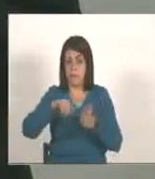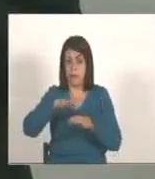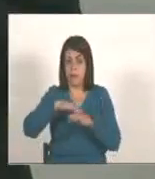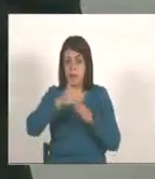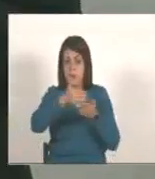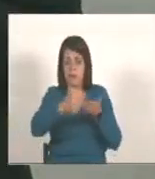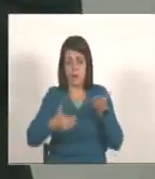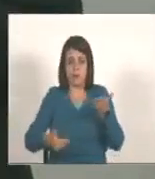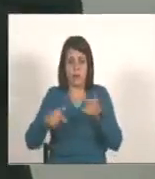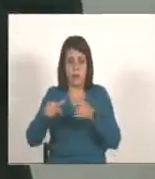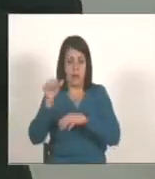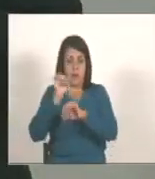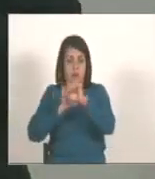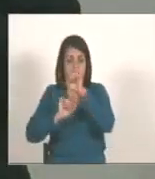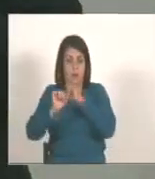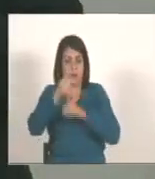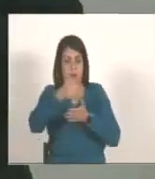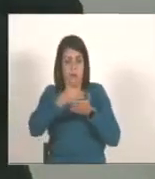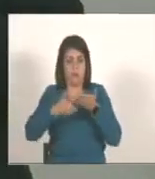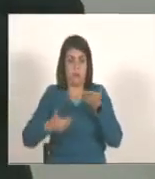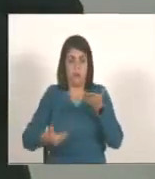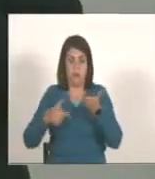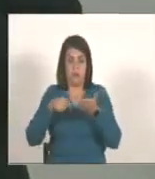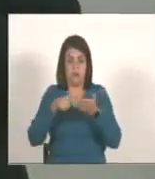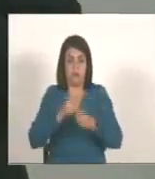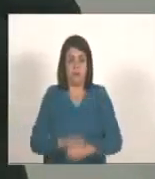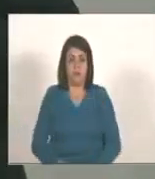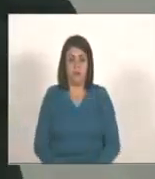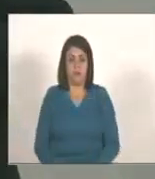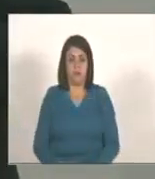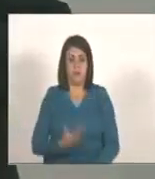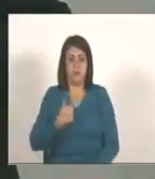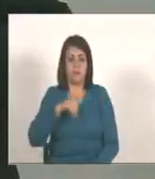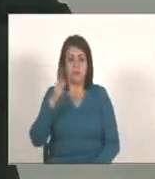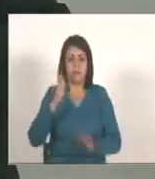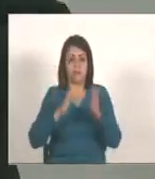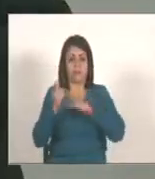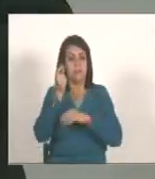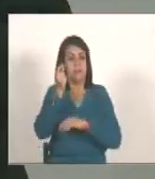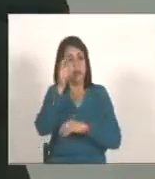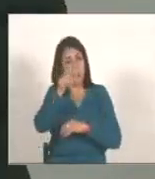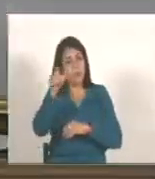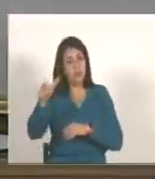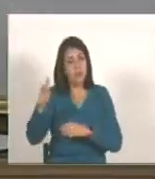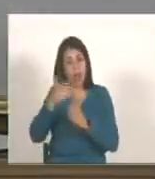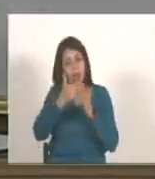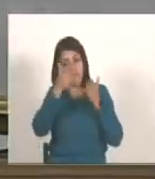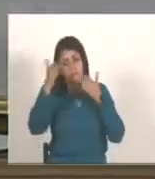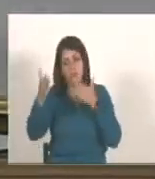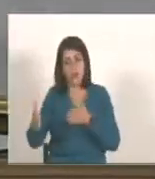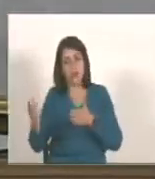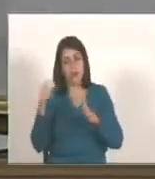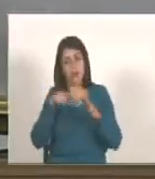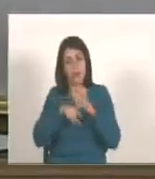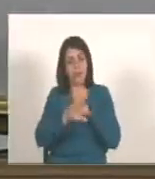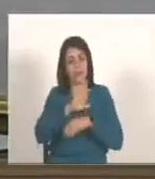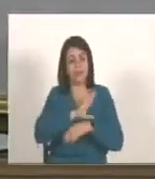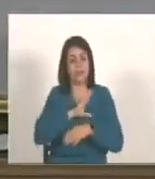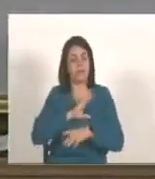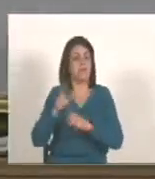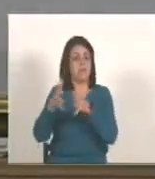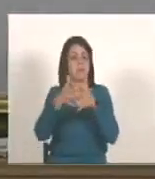es para defenderlo. Es para que no venga ningún injerencista, ningún